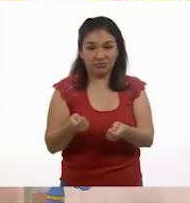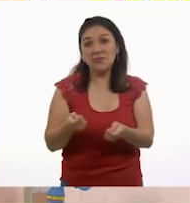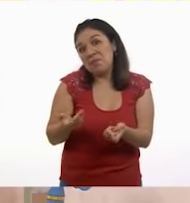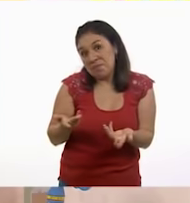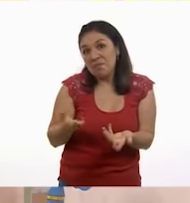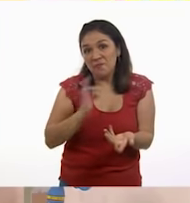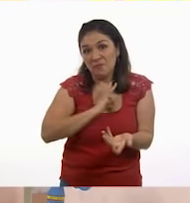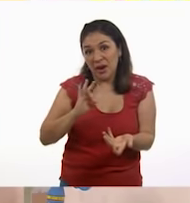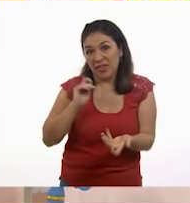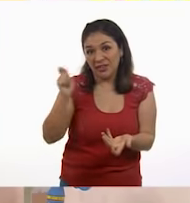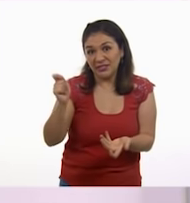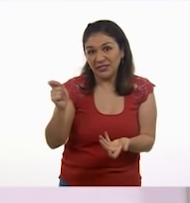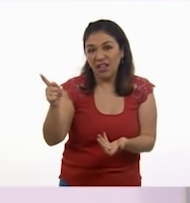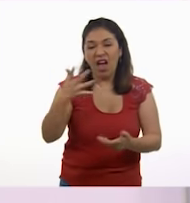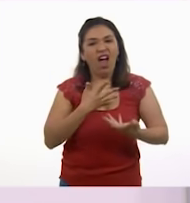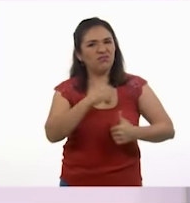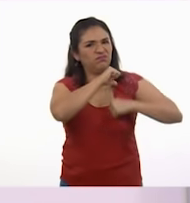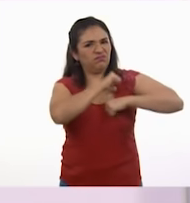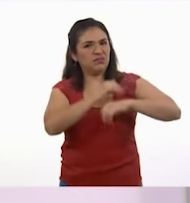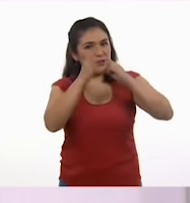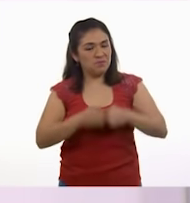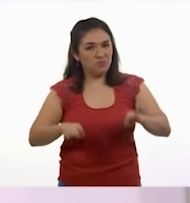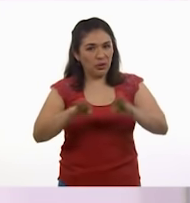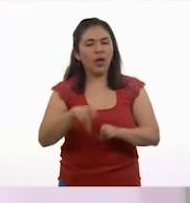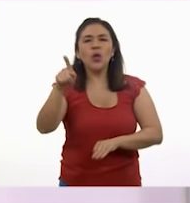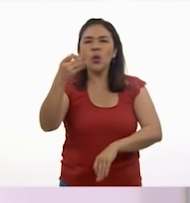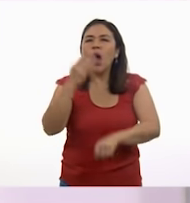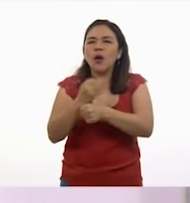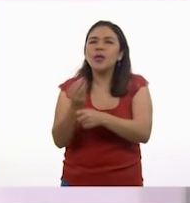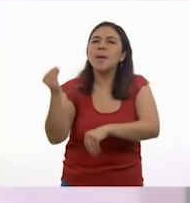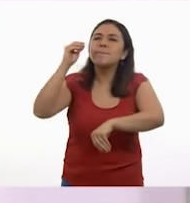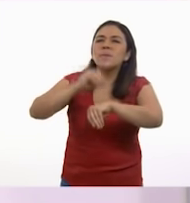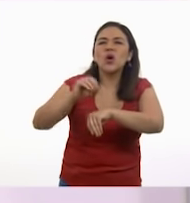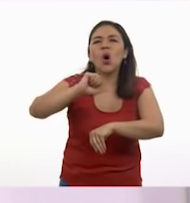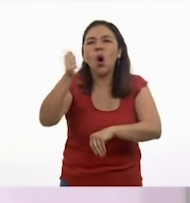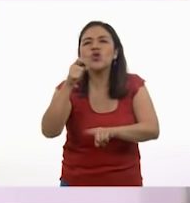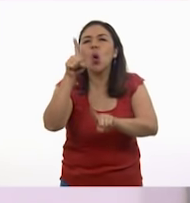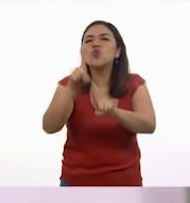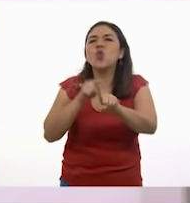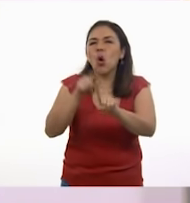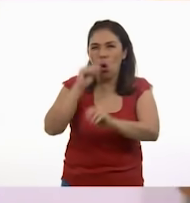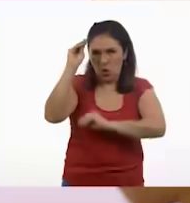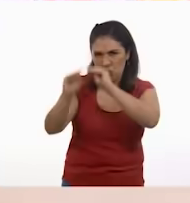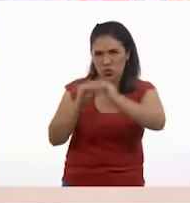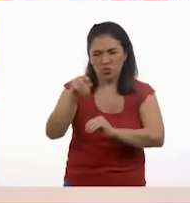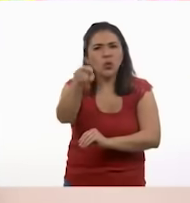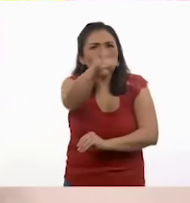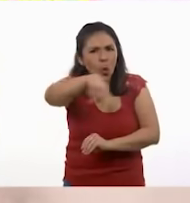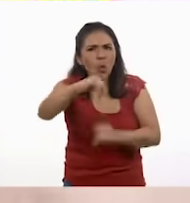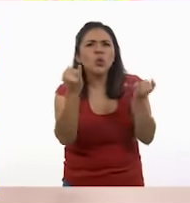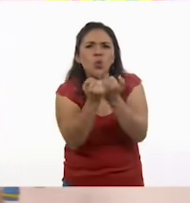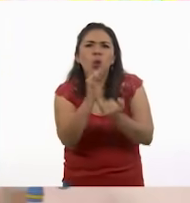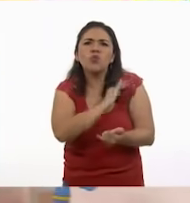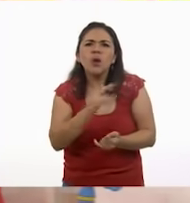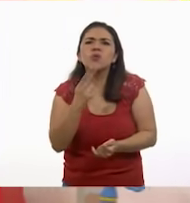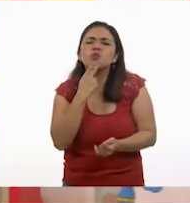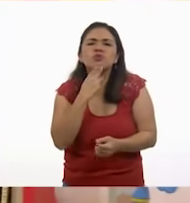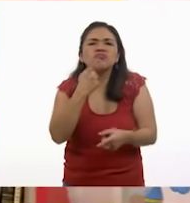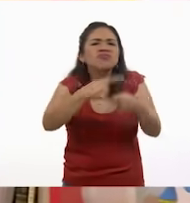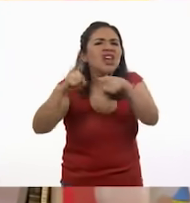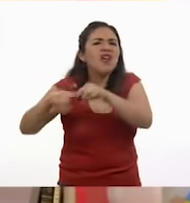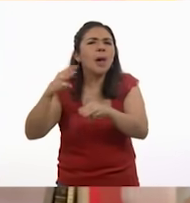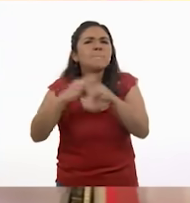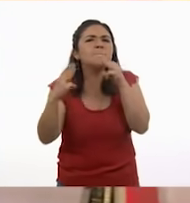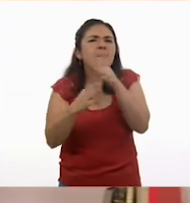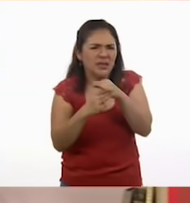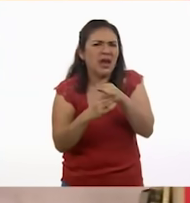territorio que tiene un cargo que tiene un cargo y que te parece si le pones algún detalle con algún color aunque hay un caso pueden ocupar distinto material como lo hemos